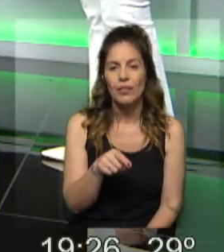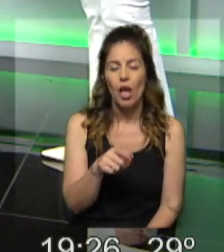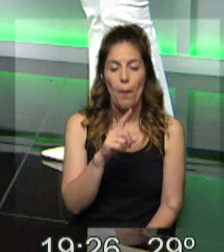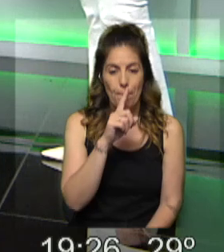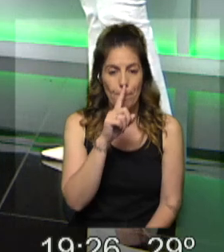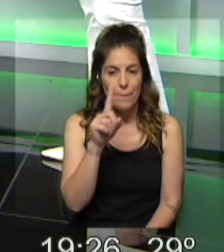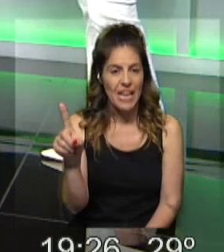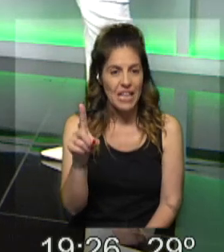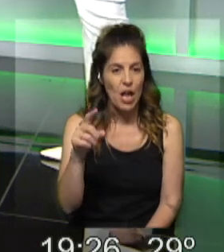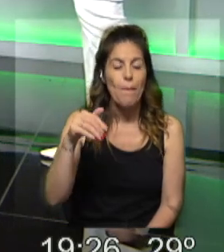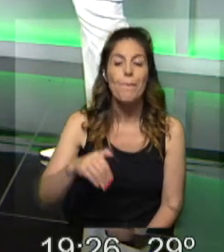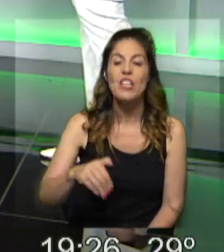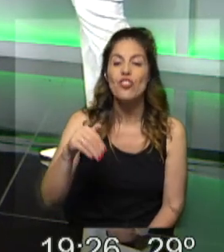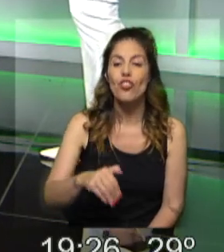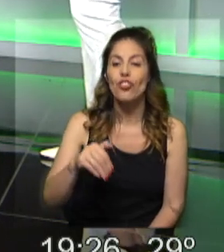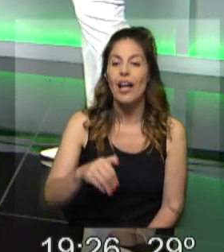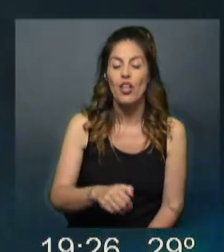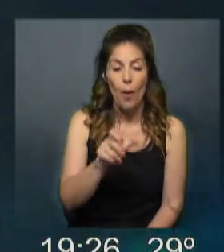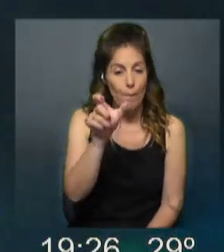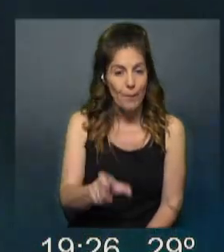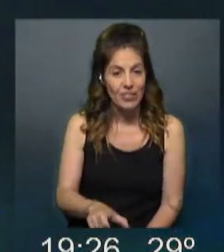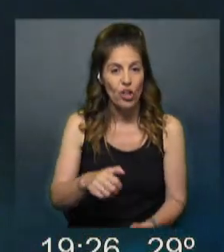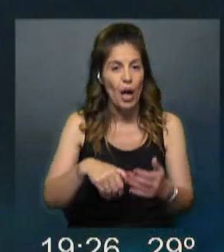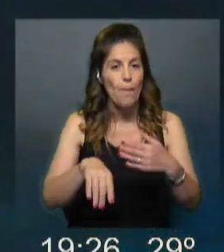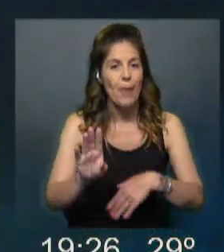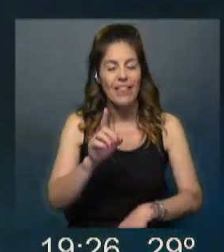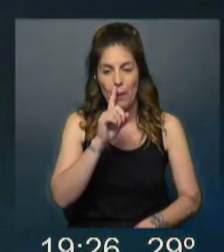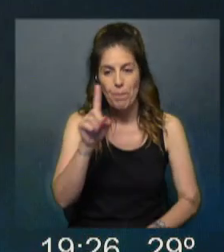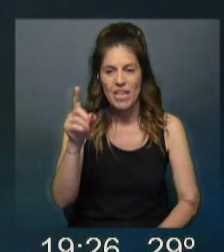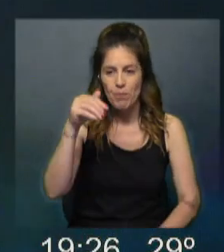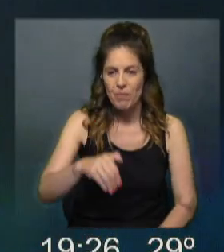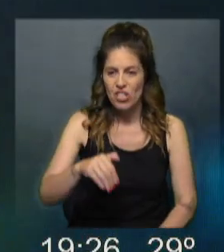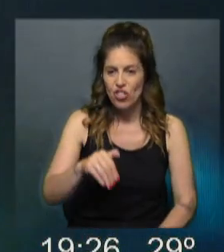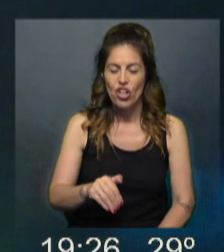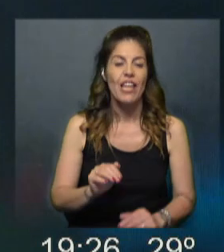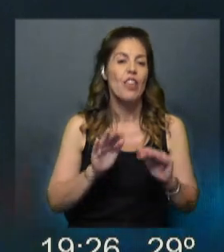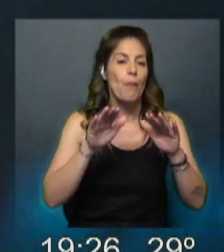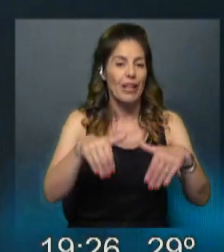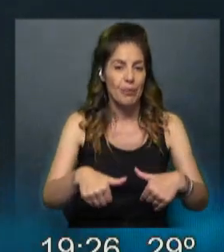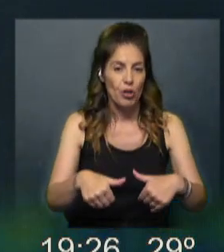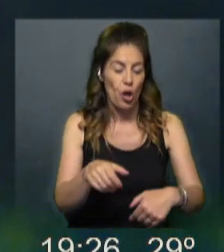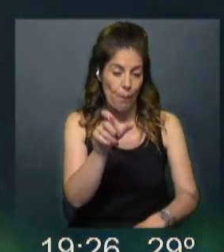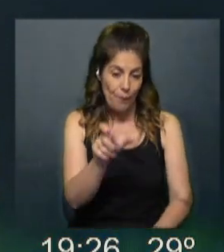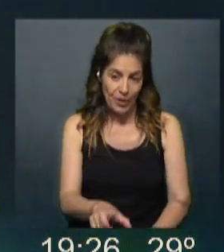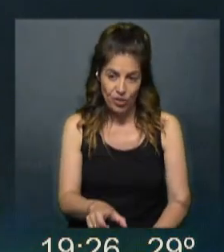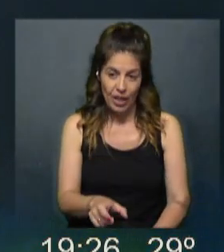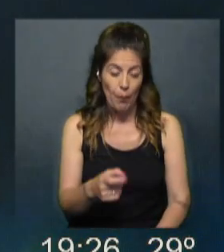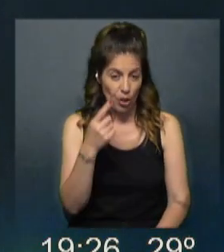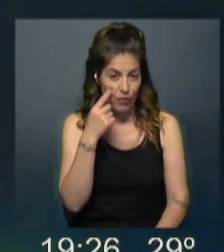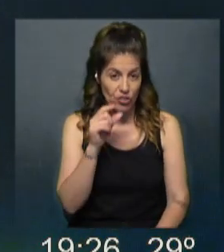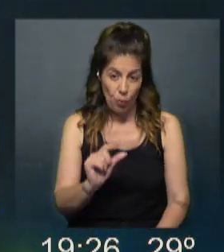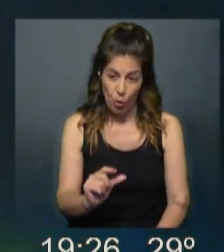millonarios es decir los personajes que tienen más de 1000 millones de patrimonio si digo personajes porque lo podemos identificar porque son